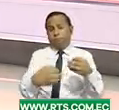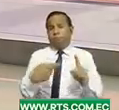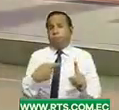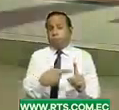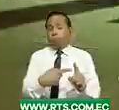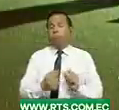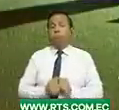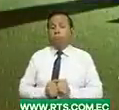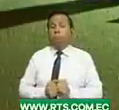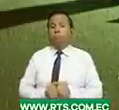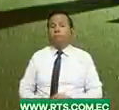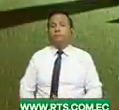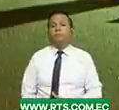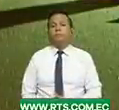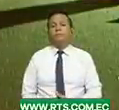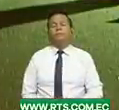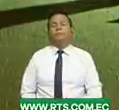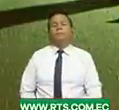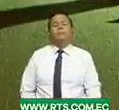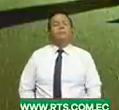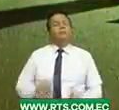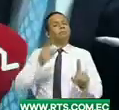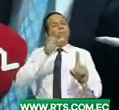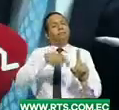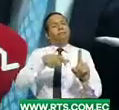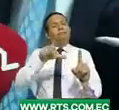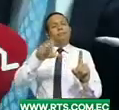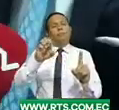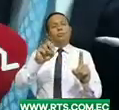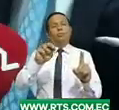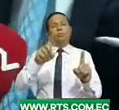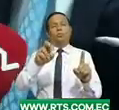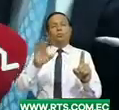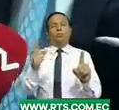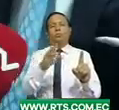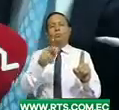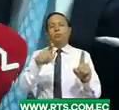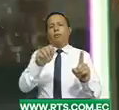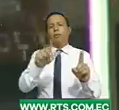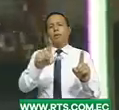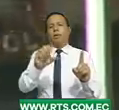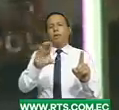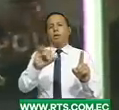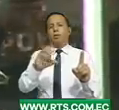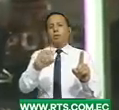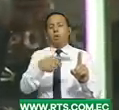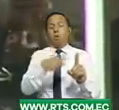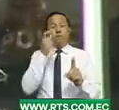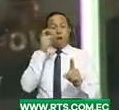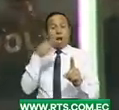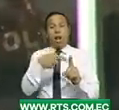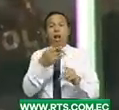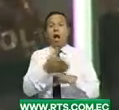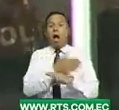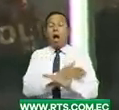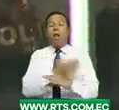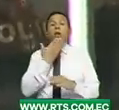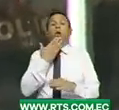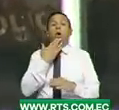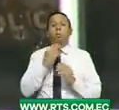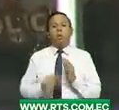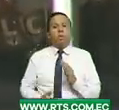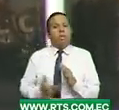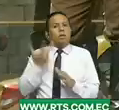La muerte del fiscal Leonardo Palacios ocurrió minutos después de que, por tercera ocasión, se suspenda la